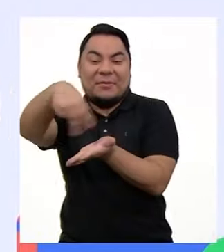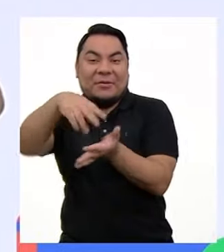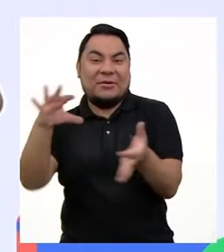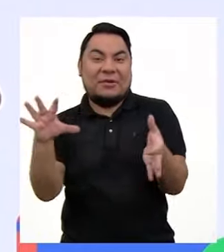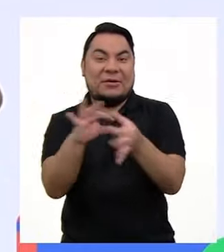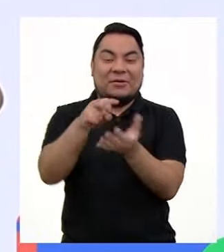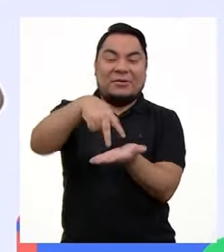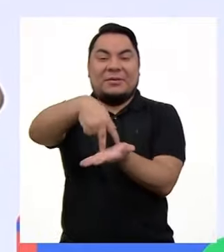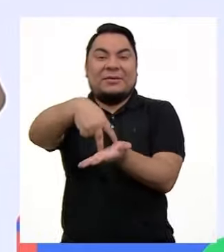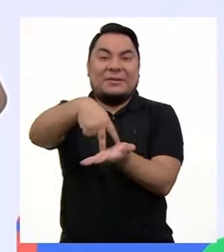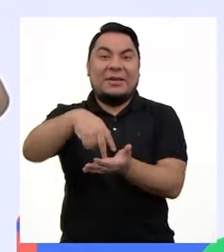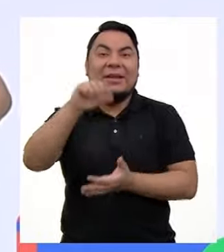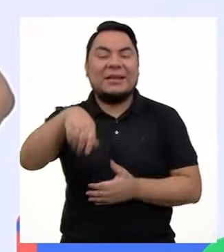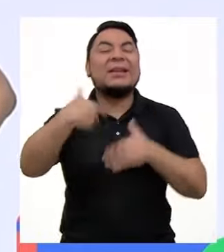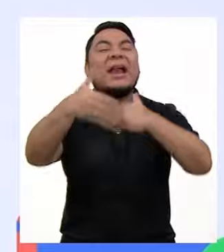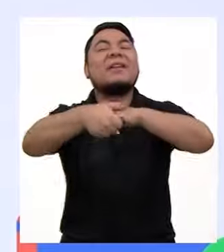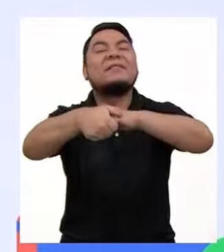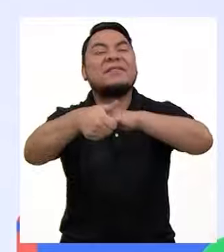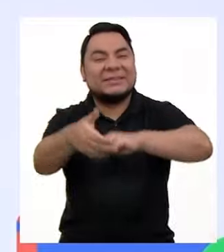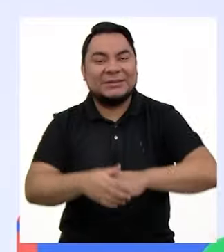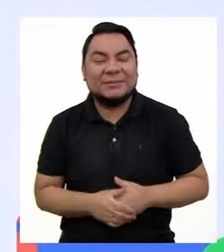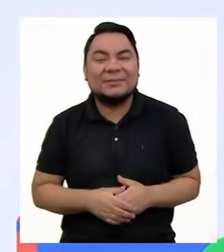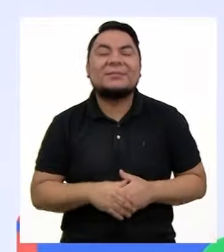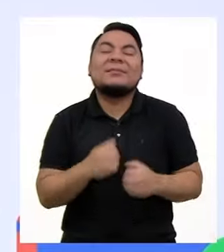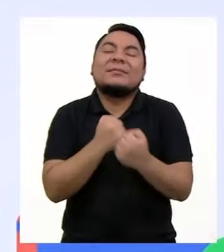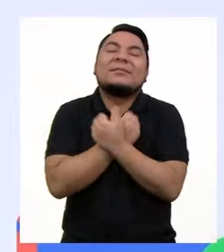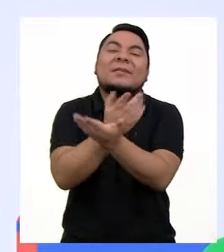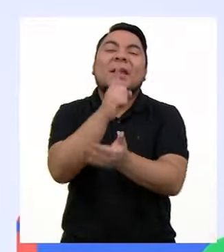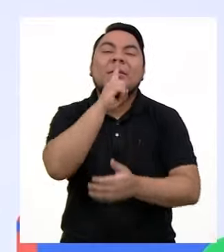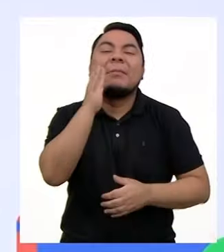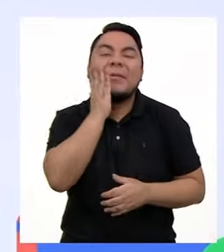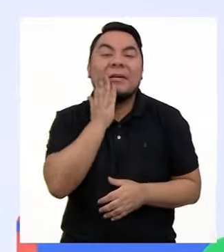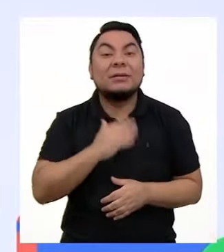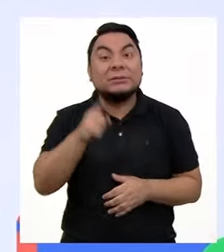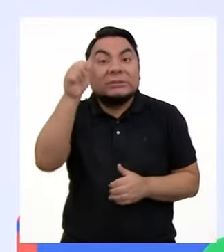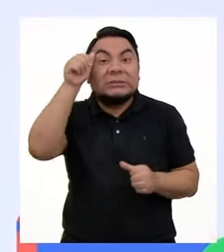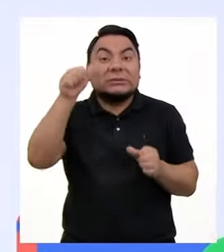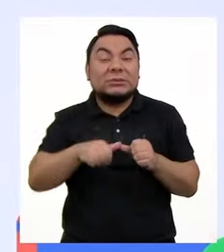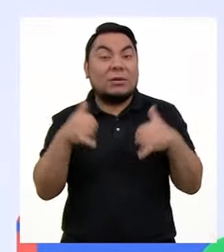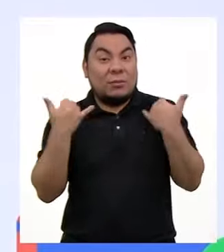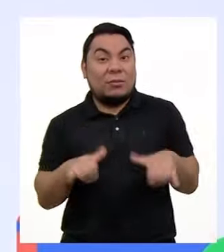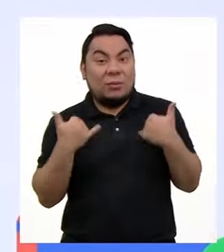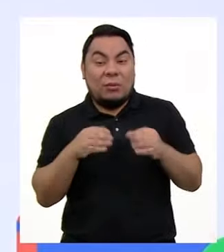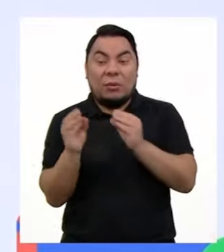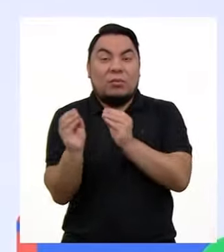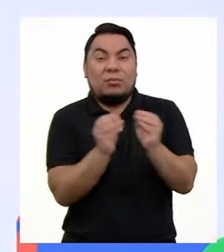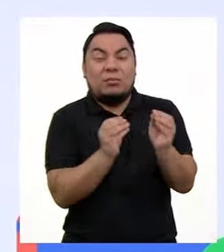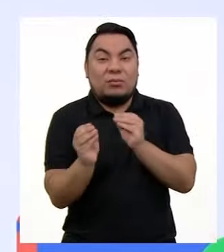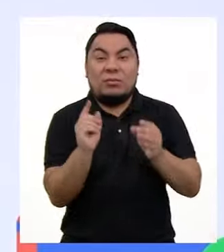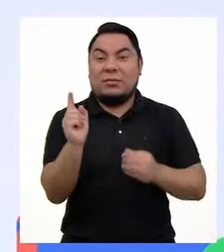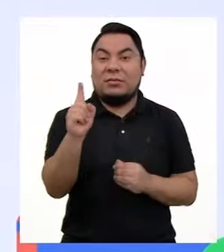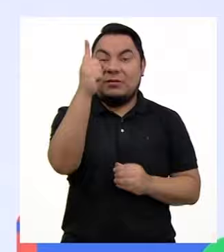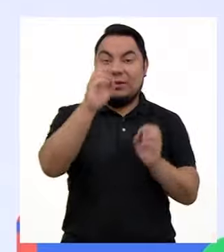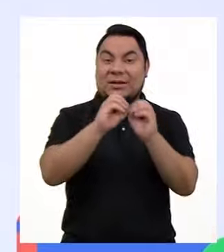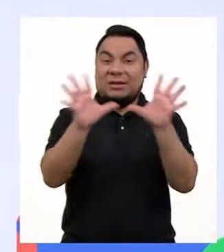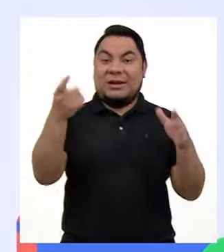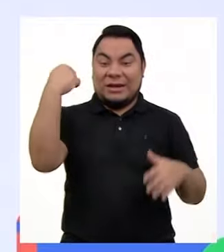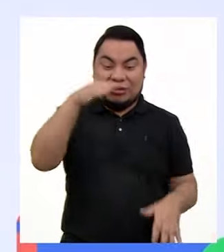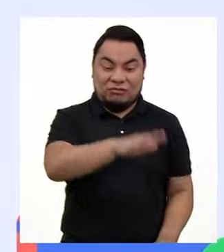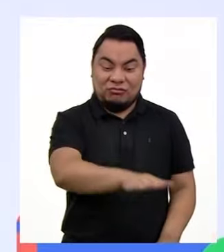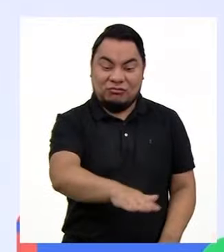el equilibrio. Los felicito. Queridos papis y mamis, recuerden que jugar y moverse durante los primeros años de la